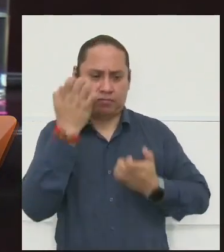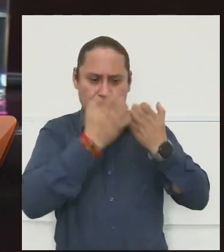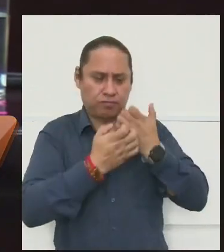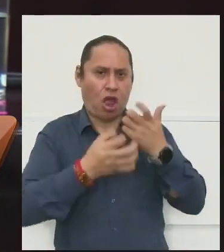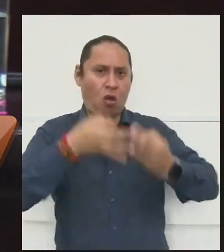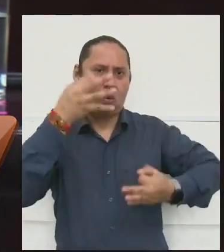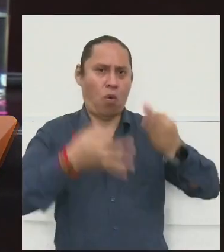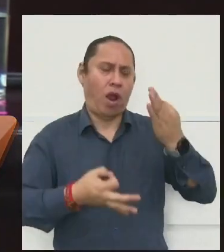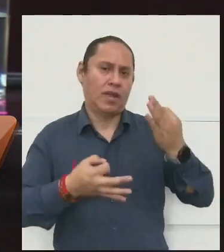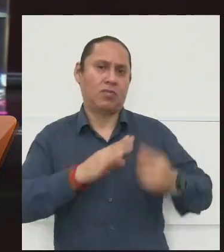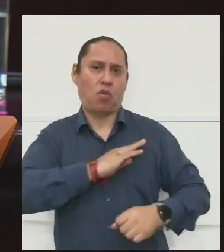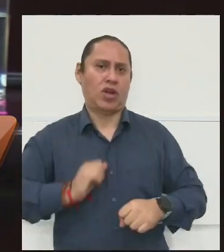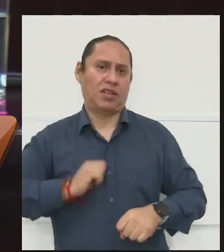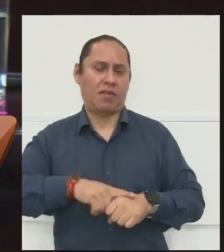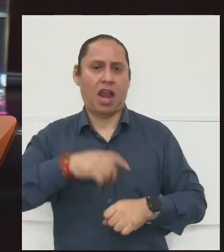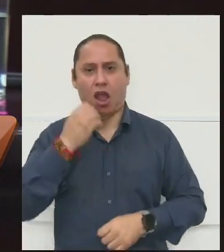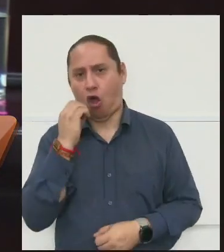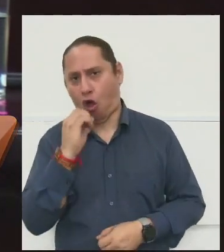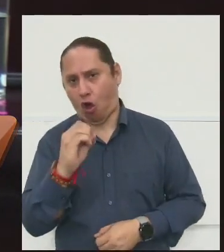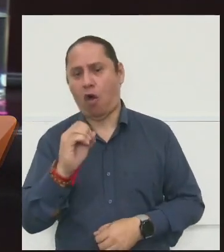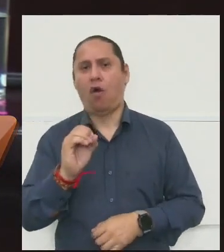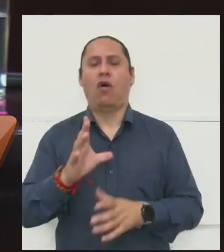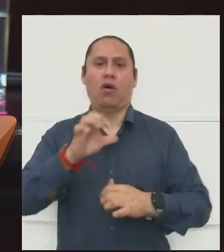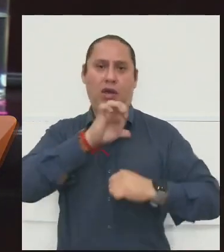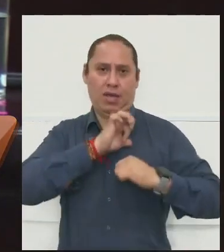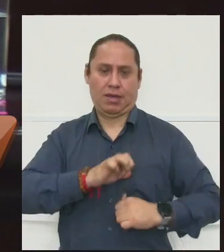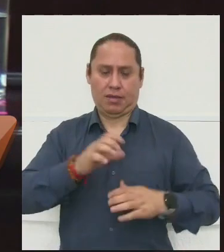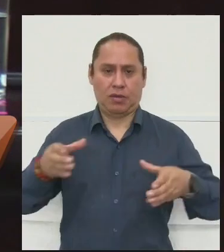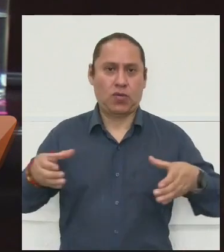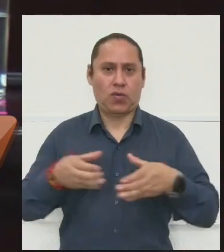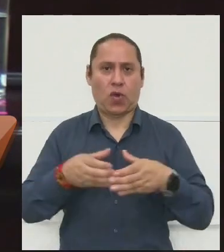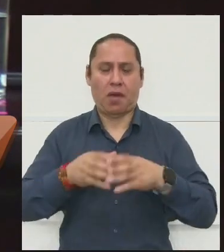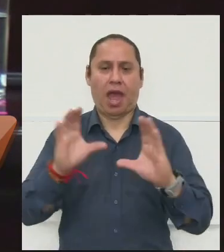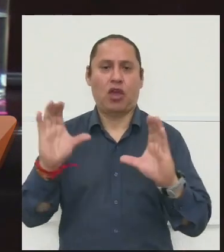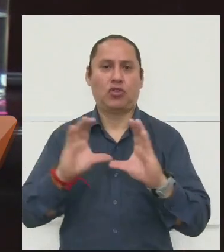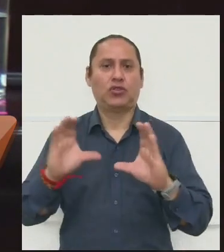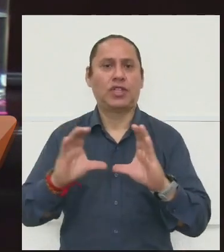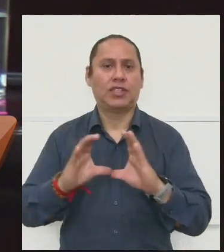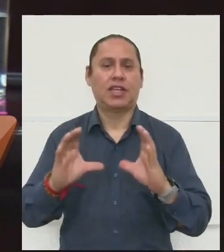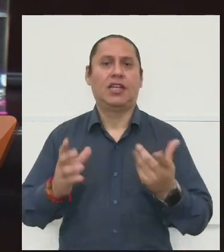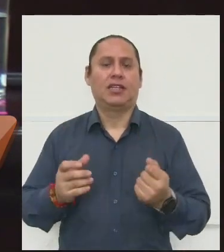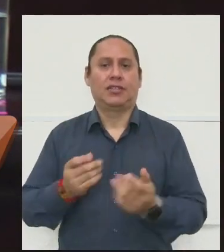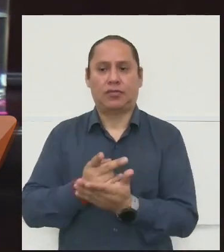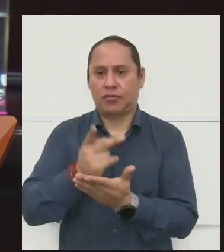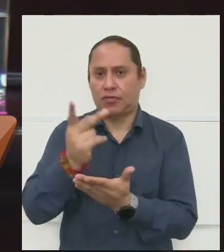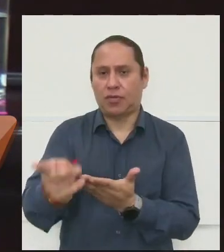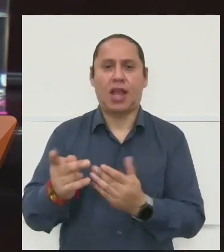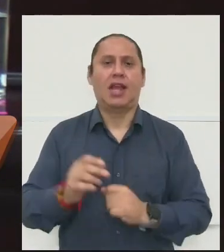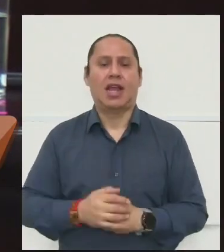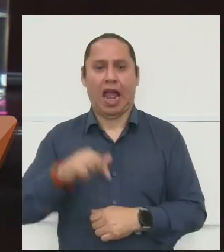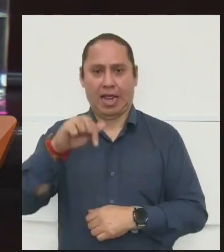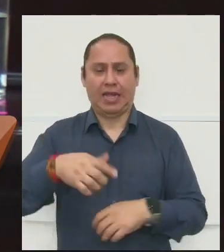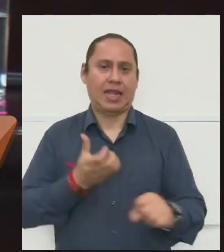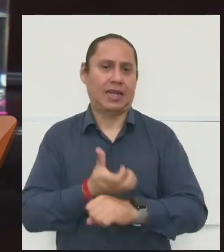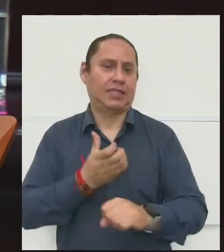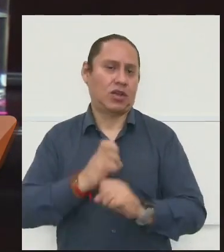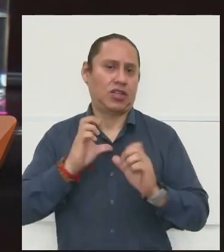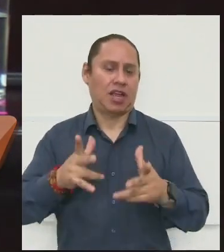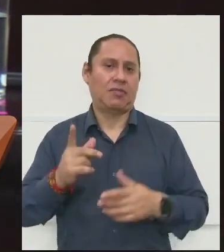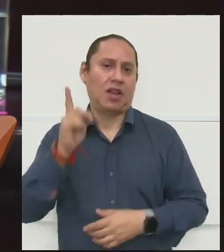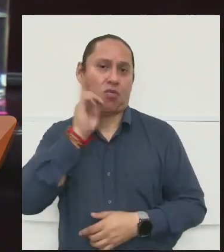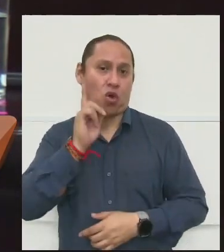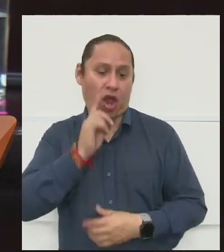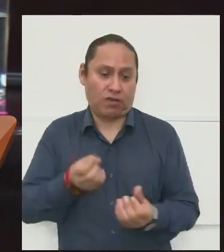por el juez municipal o autoridad de la comunidad las constancias expedidas por parteras en el estado de Chiapas con